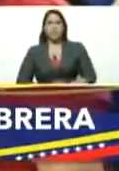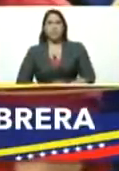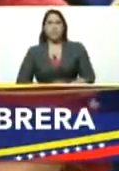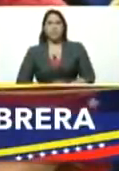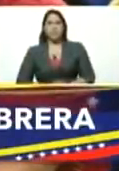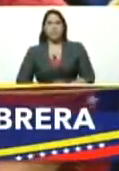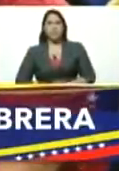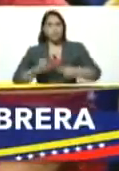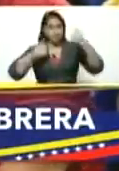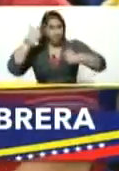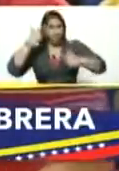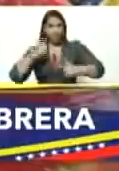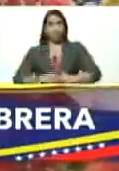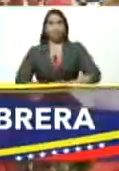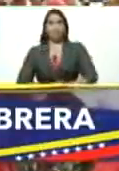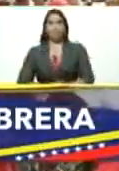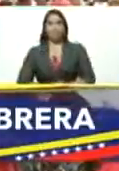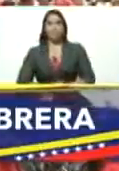chavista